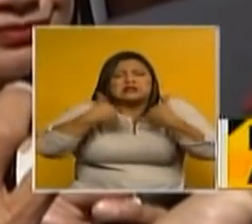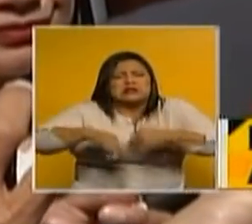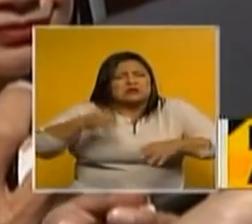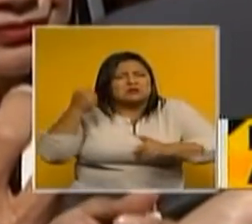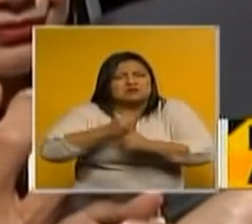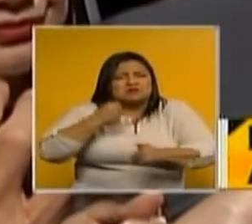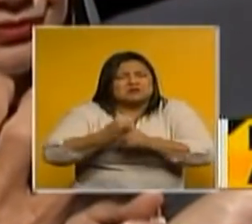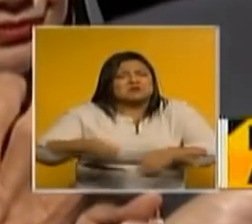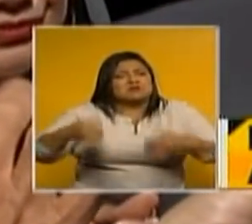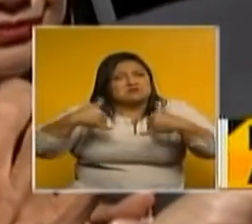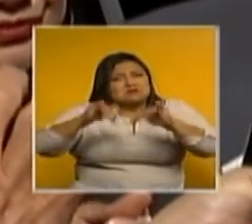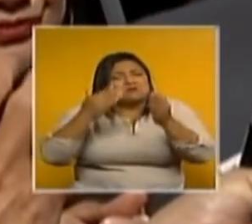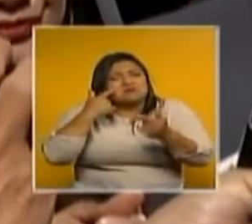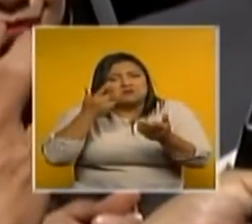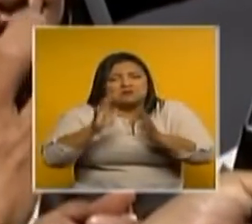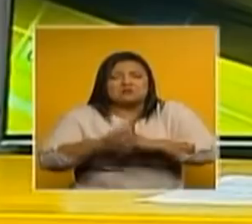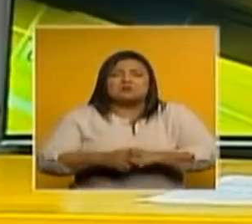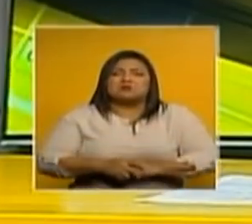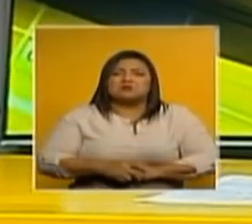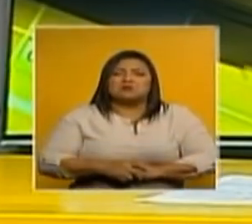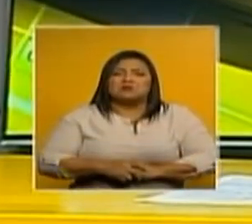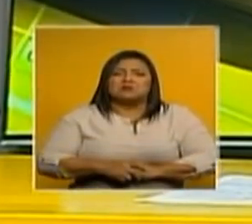insistiendo.